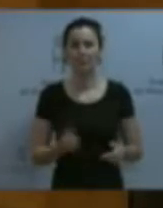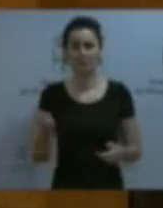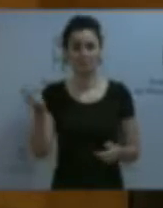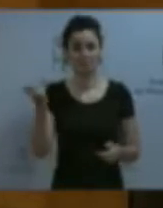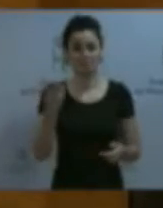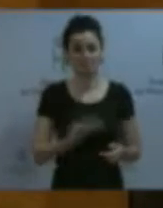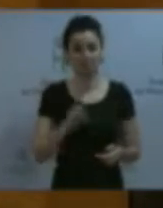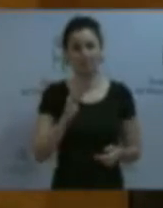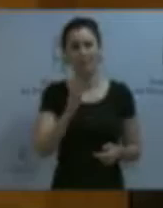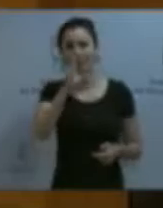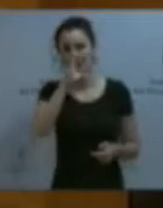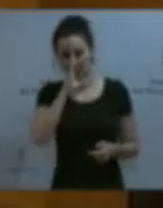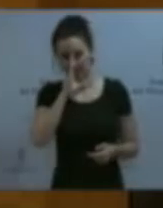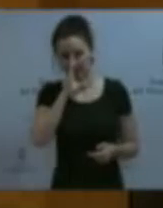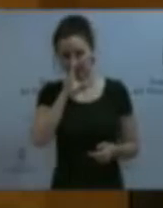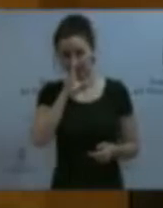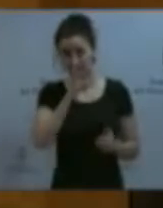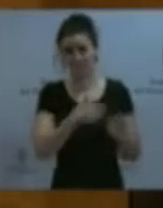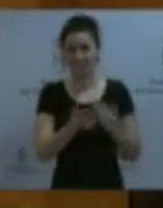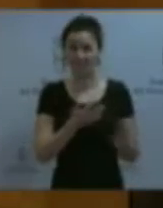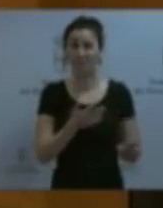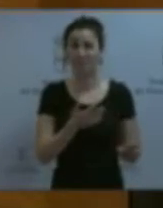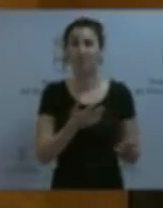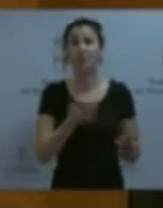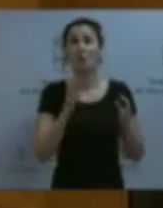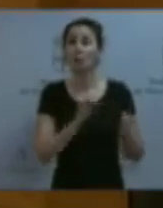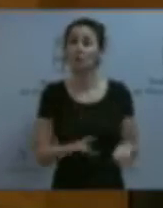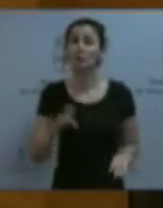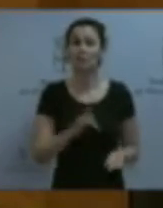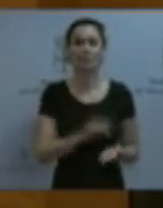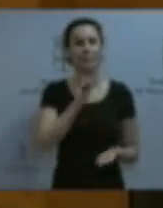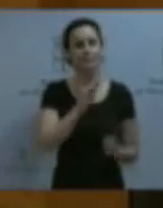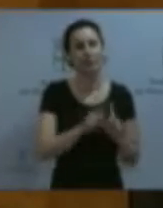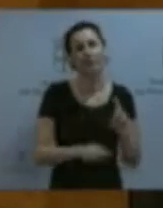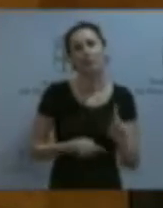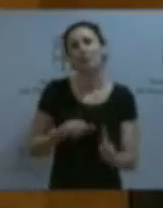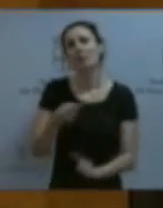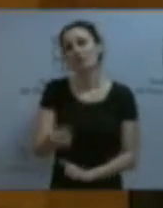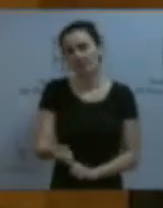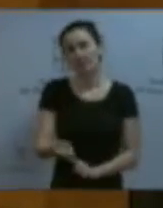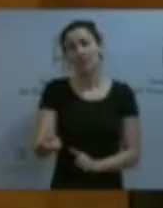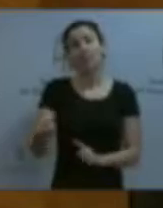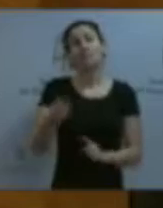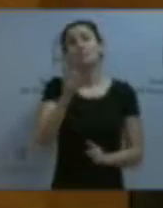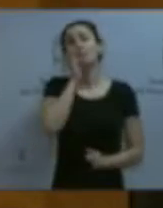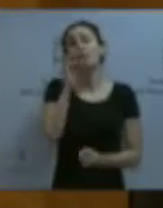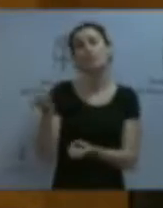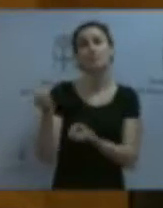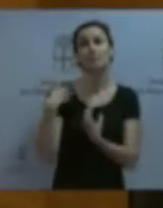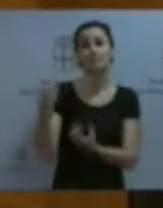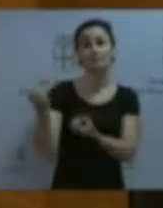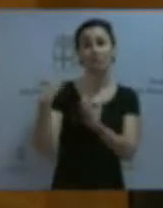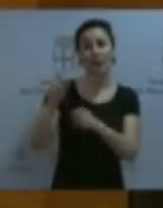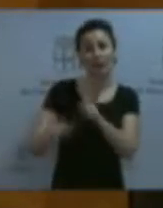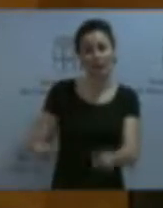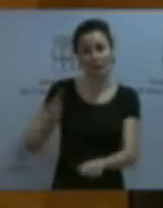efectivamente. En febrero, preguntamos también en marzo, incluso después de preguntar, seguimos teniendo noticia de estos casos. Gente que